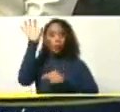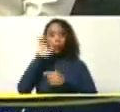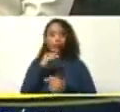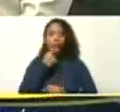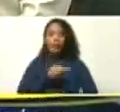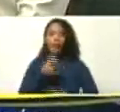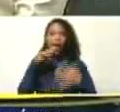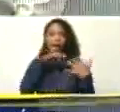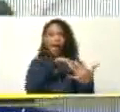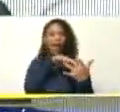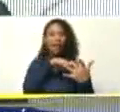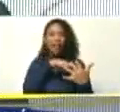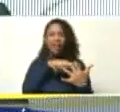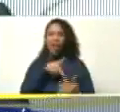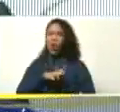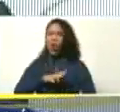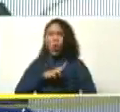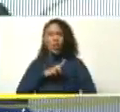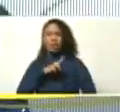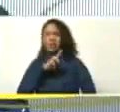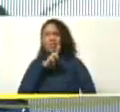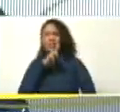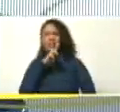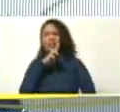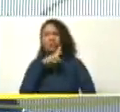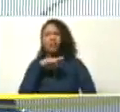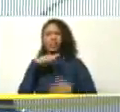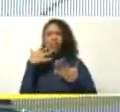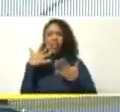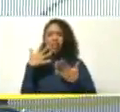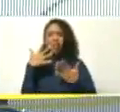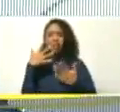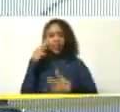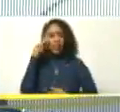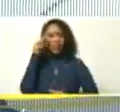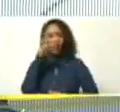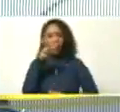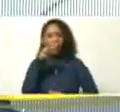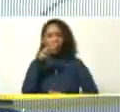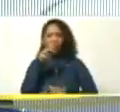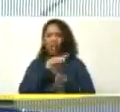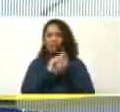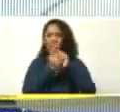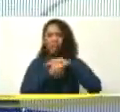es algo tan bárbaro que invierte incluso el sentido de la vida,